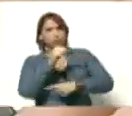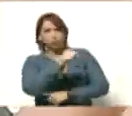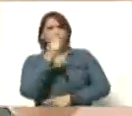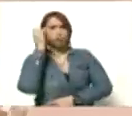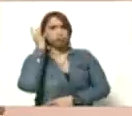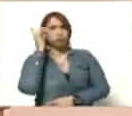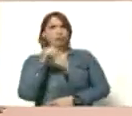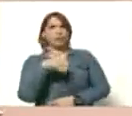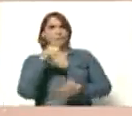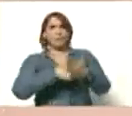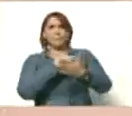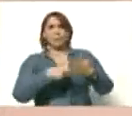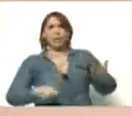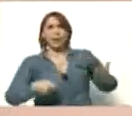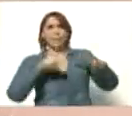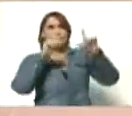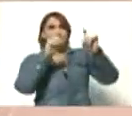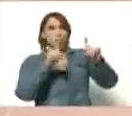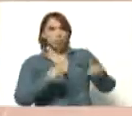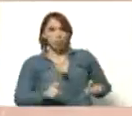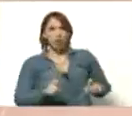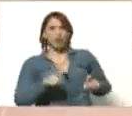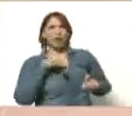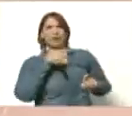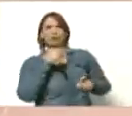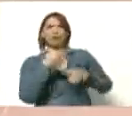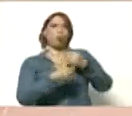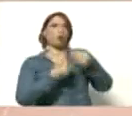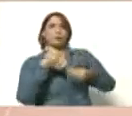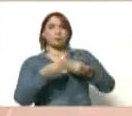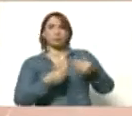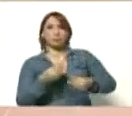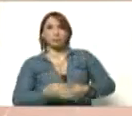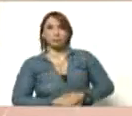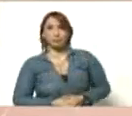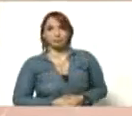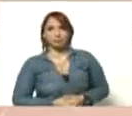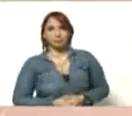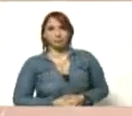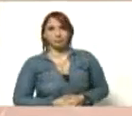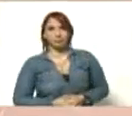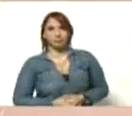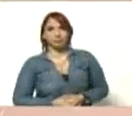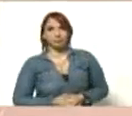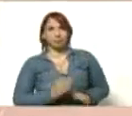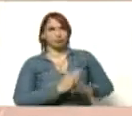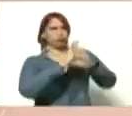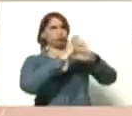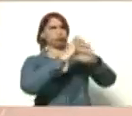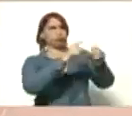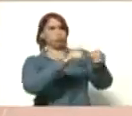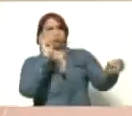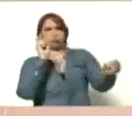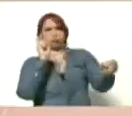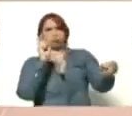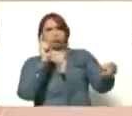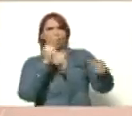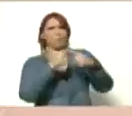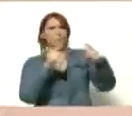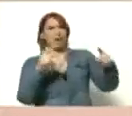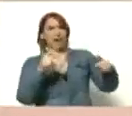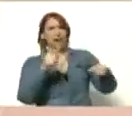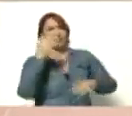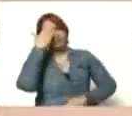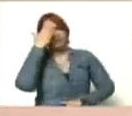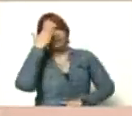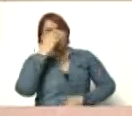la eliminación de la prueba de actitud académica, que efectivamente constituía un filtro de exclusión para determinar sobre